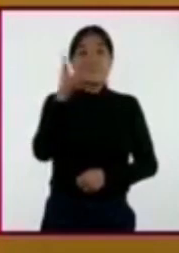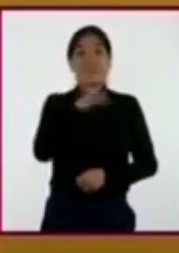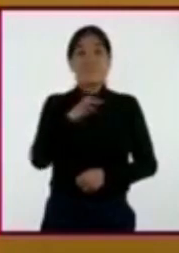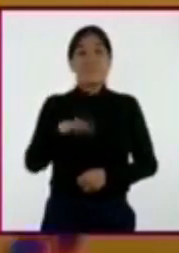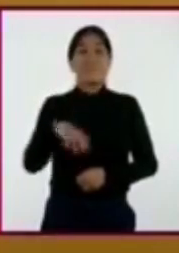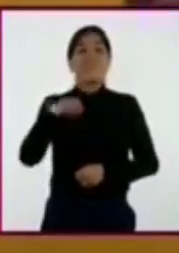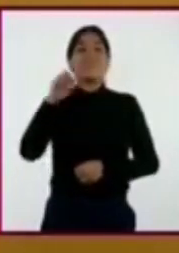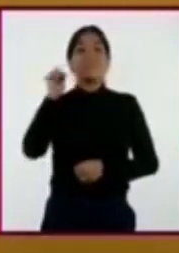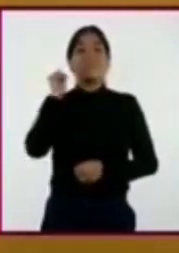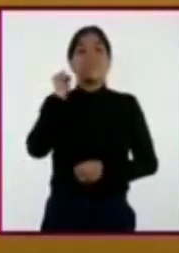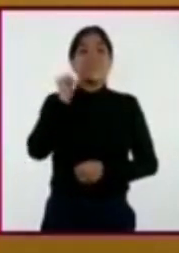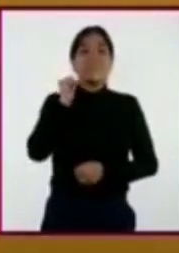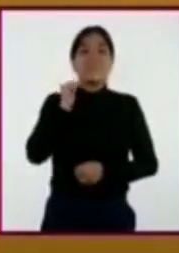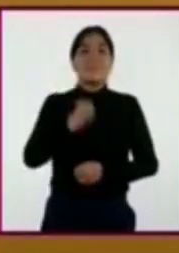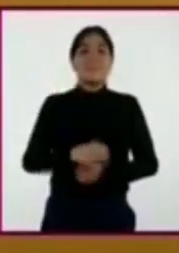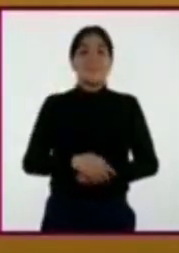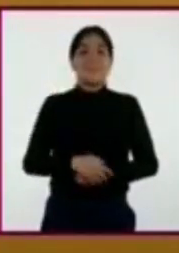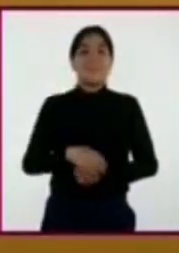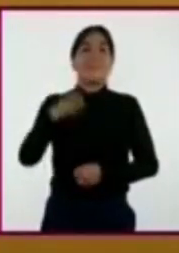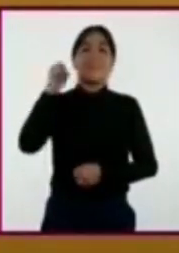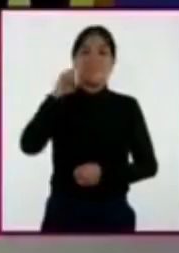Inhalamos.